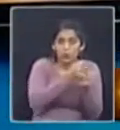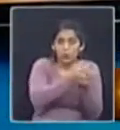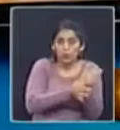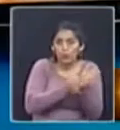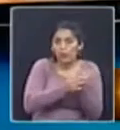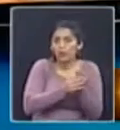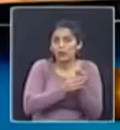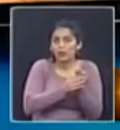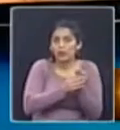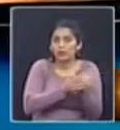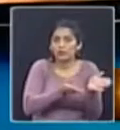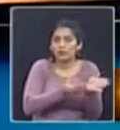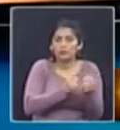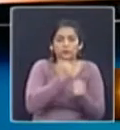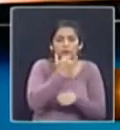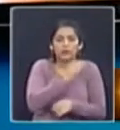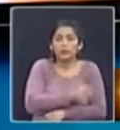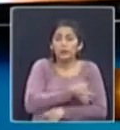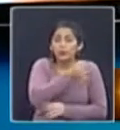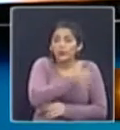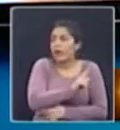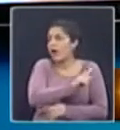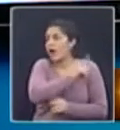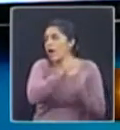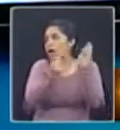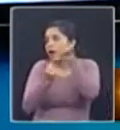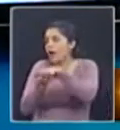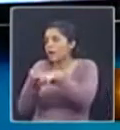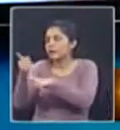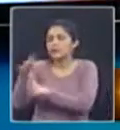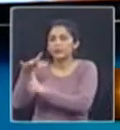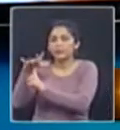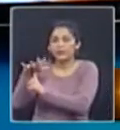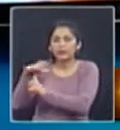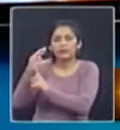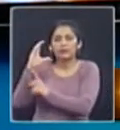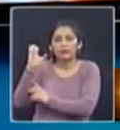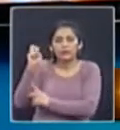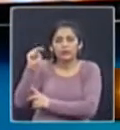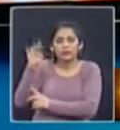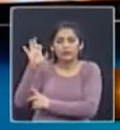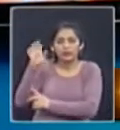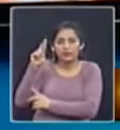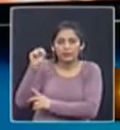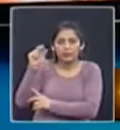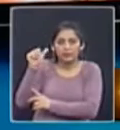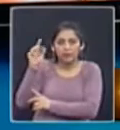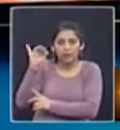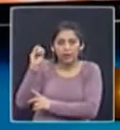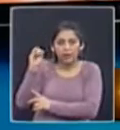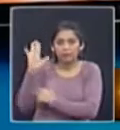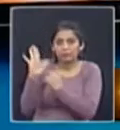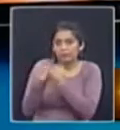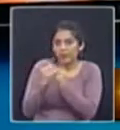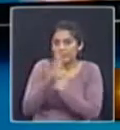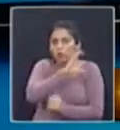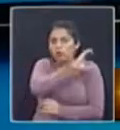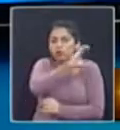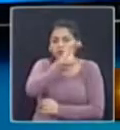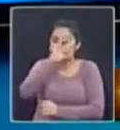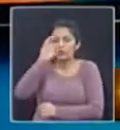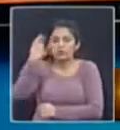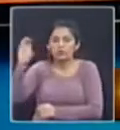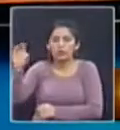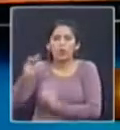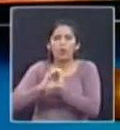escenario en la ciudad de guayaquil y eso sin duda también va a ayudar muchísimo el tránsito vehicular y es por cierto va a ser hasta un atractivo turístico